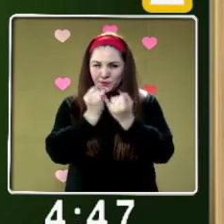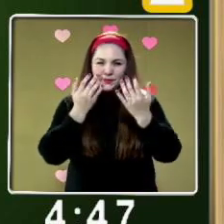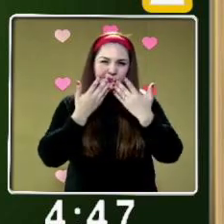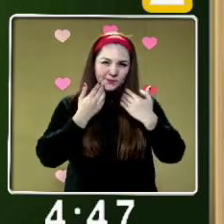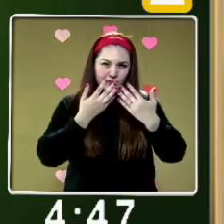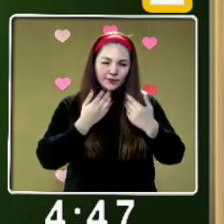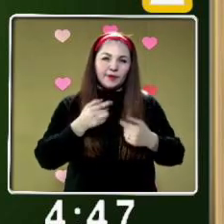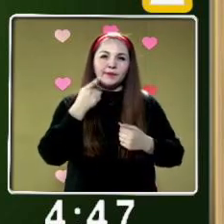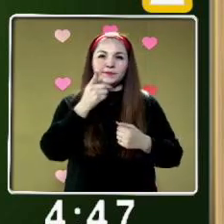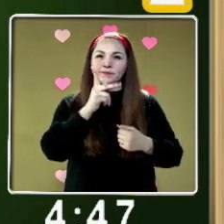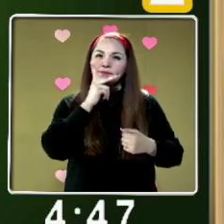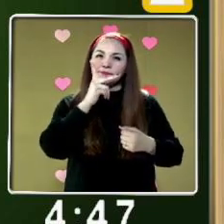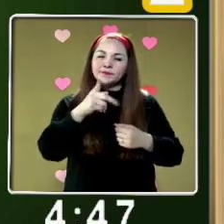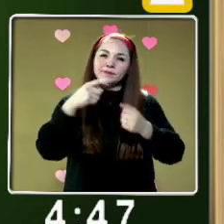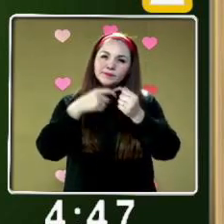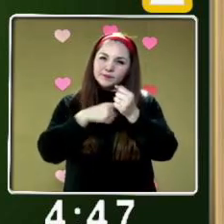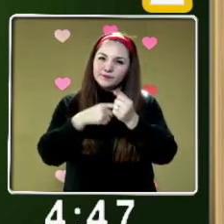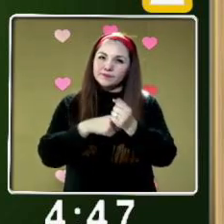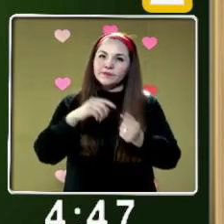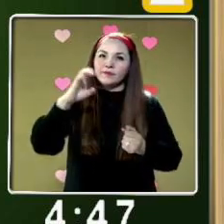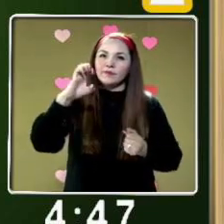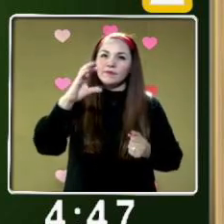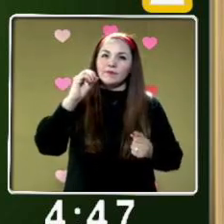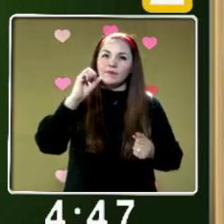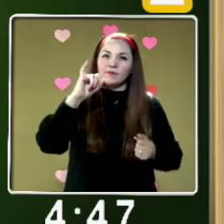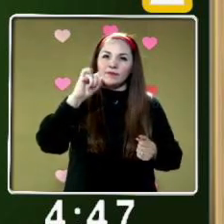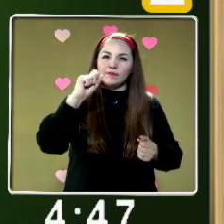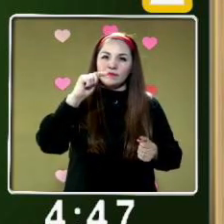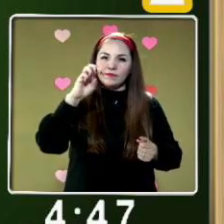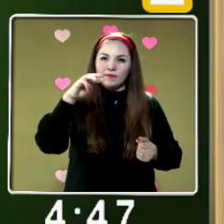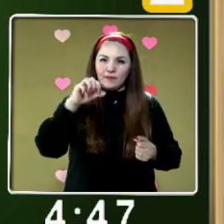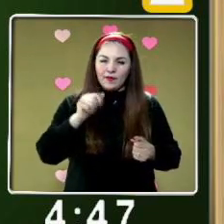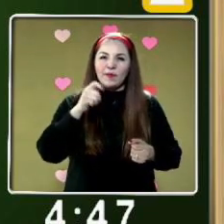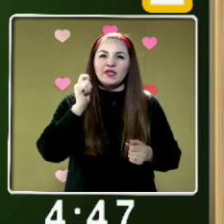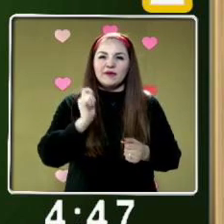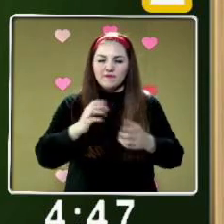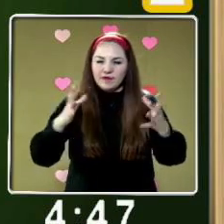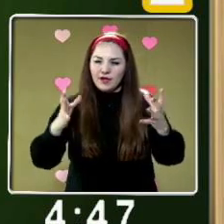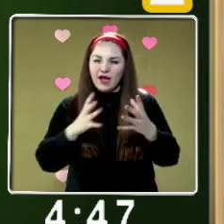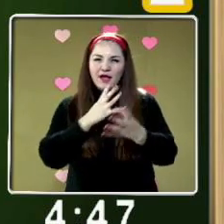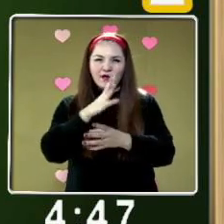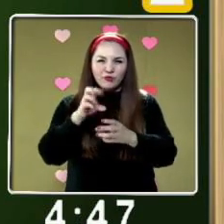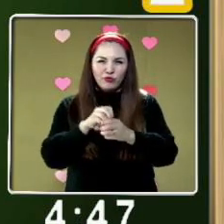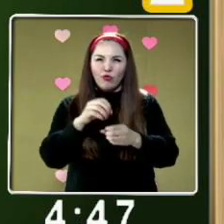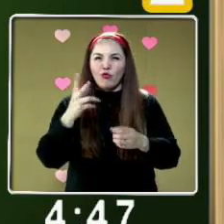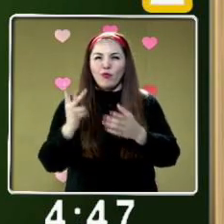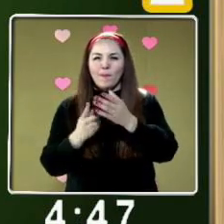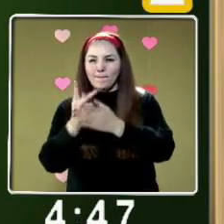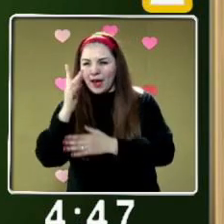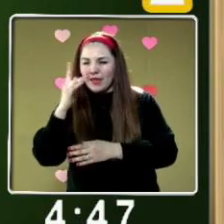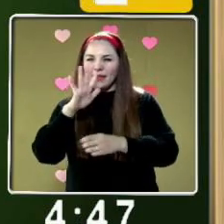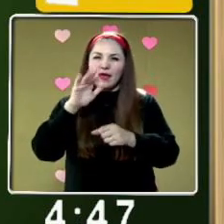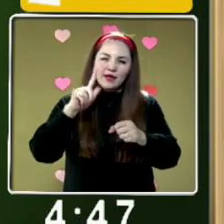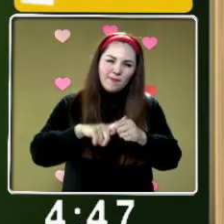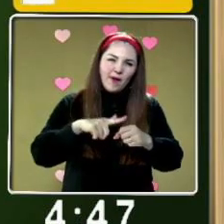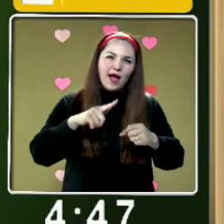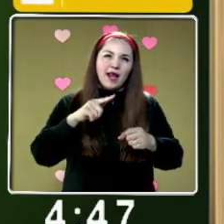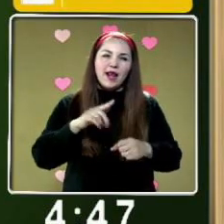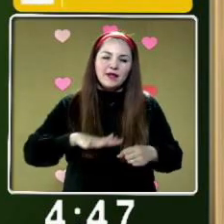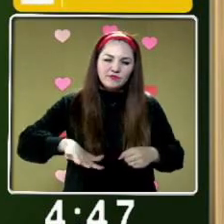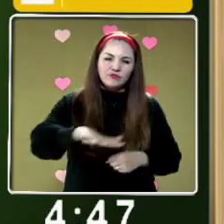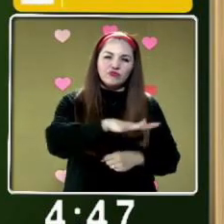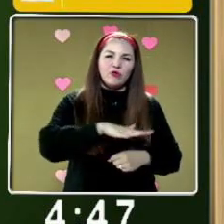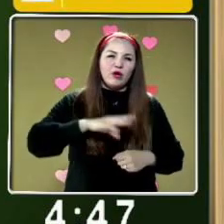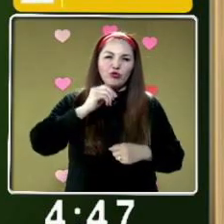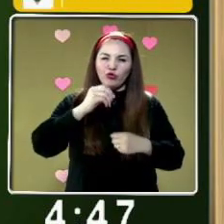que estaba oculta, que es ecosistema, es el conjunto de plantas, animales, suelo, las piedras, el mar, que conviven. Y ahorita vamos a